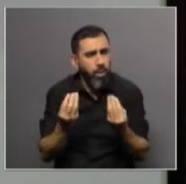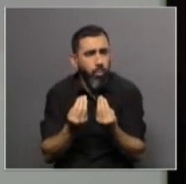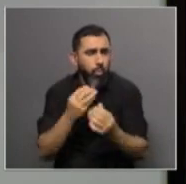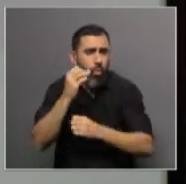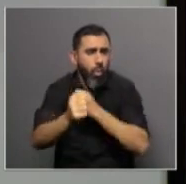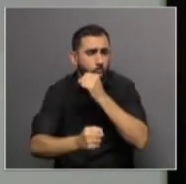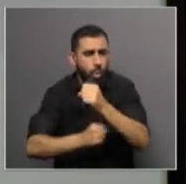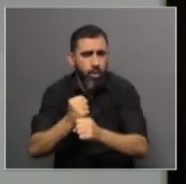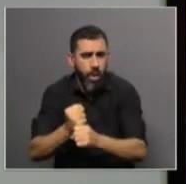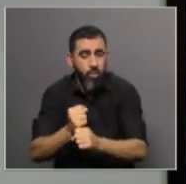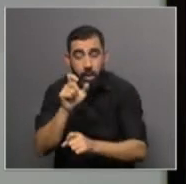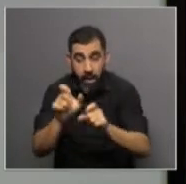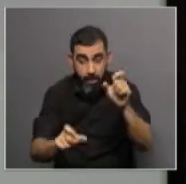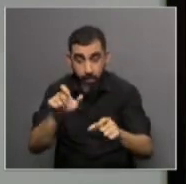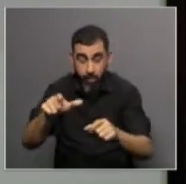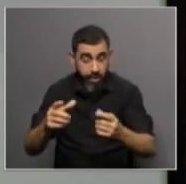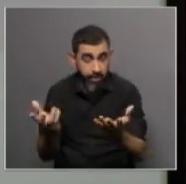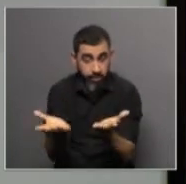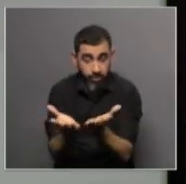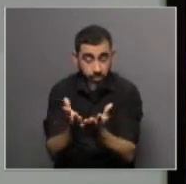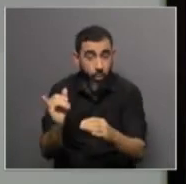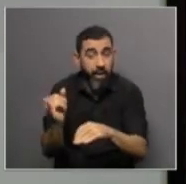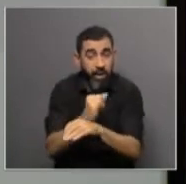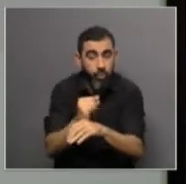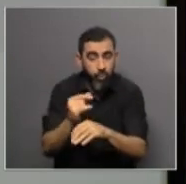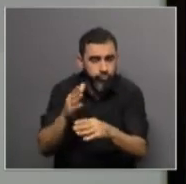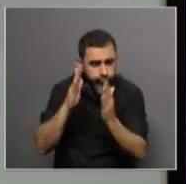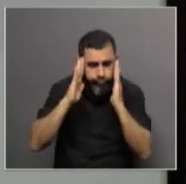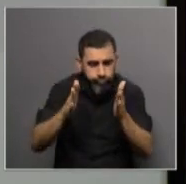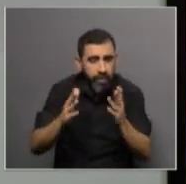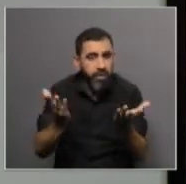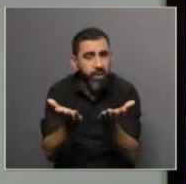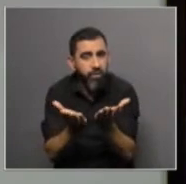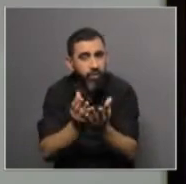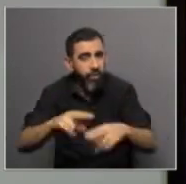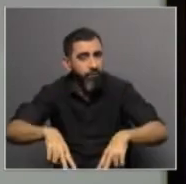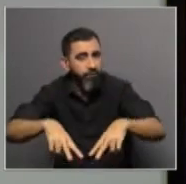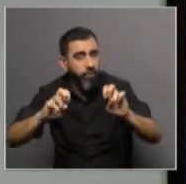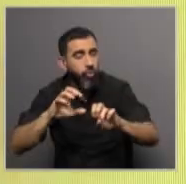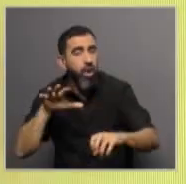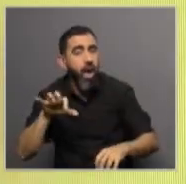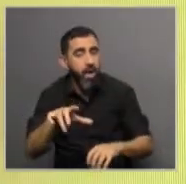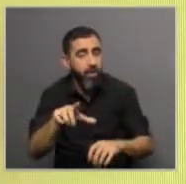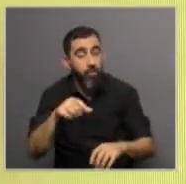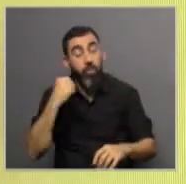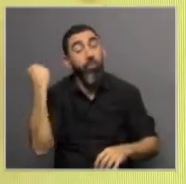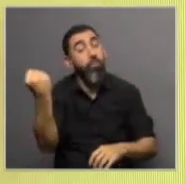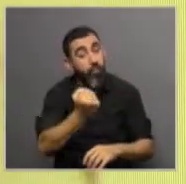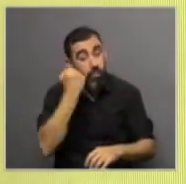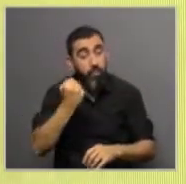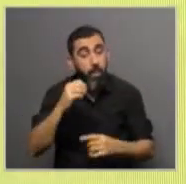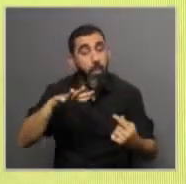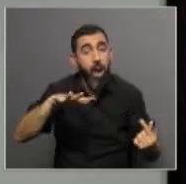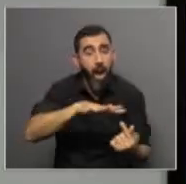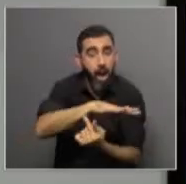tanta gente del Clemente Estable fundamentalmente dedicados al conocimiento de las arañas? Y claro, son fundamentales para el equilibrio ambiental desde